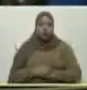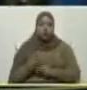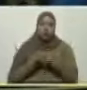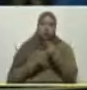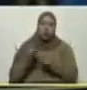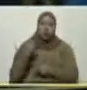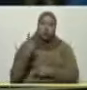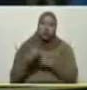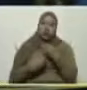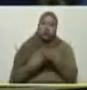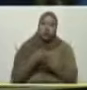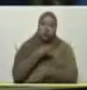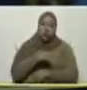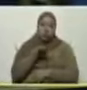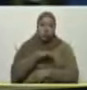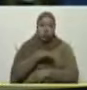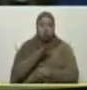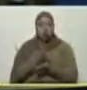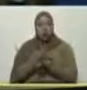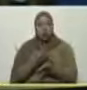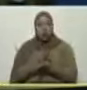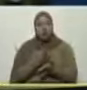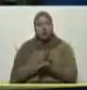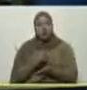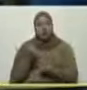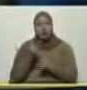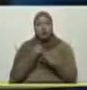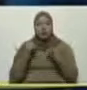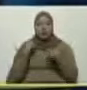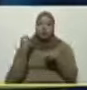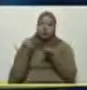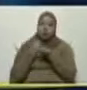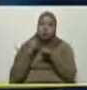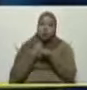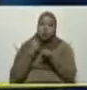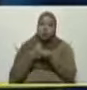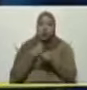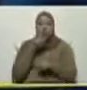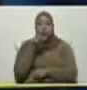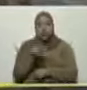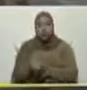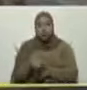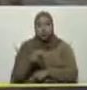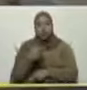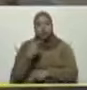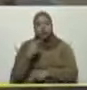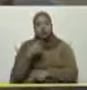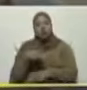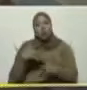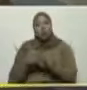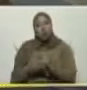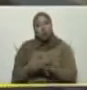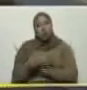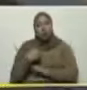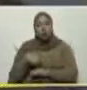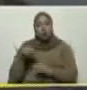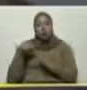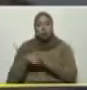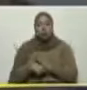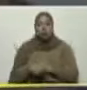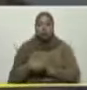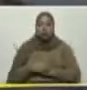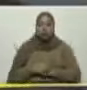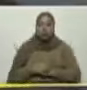obras como esta es dar bienestar al final los trabajadores las trabajadoras Cuál es su satisfacción más